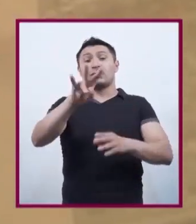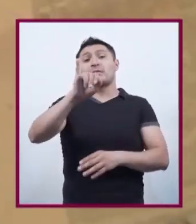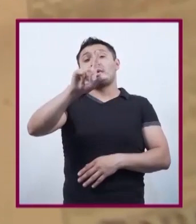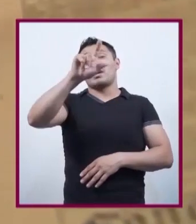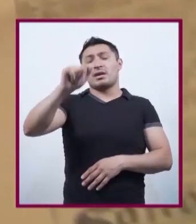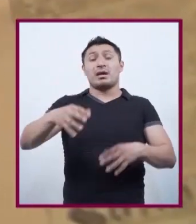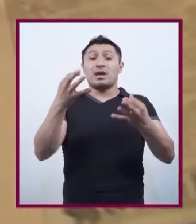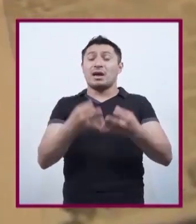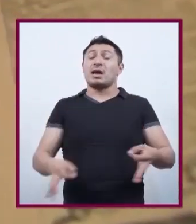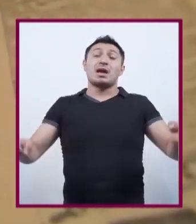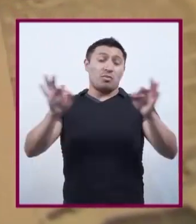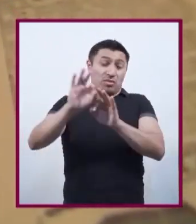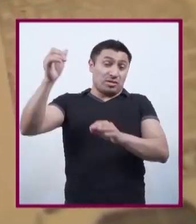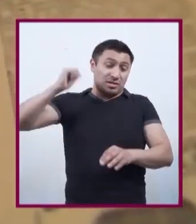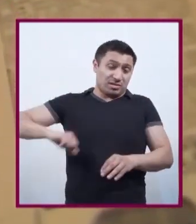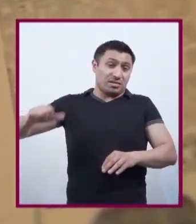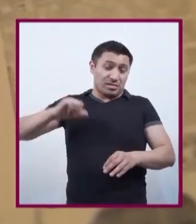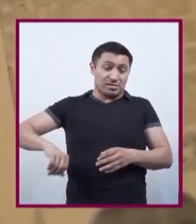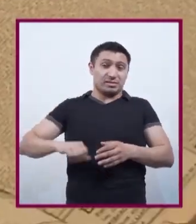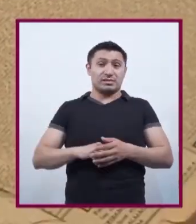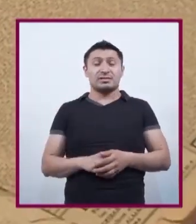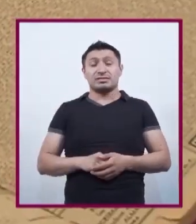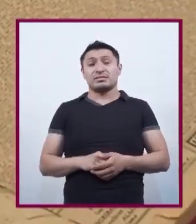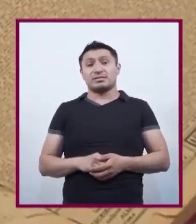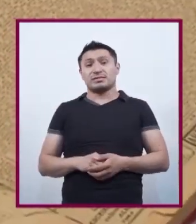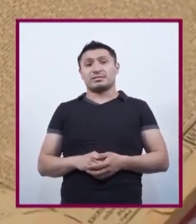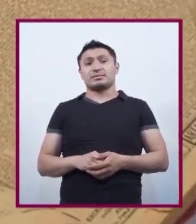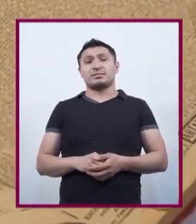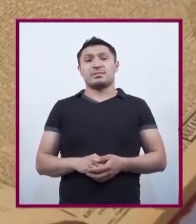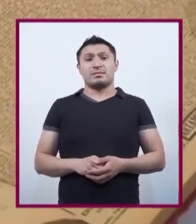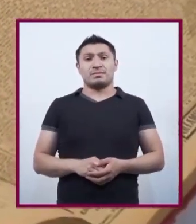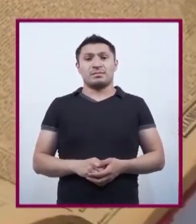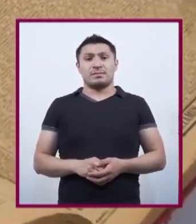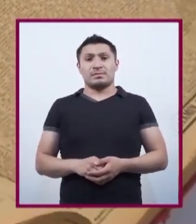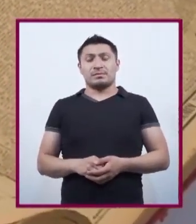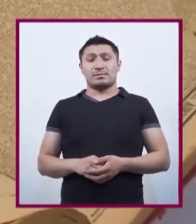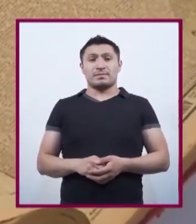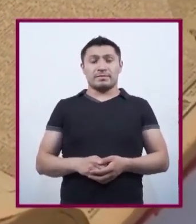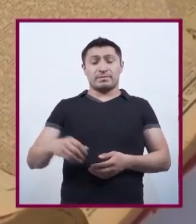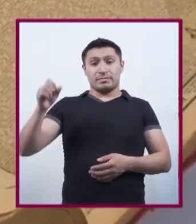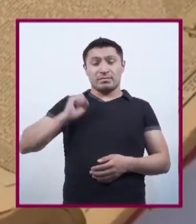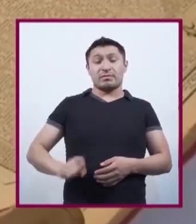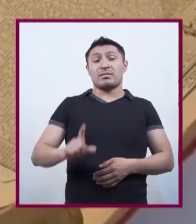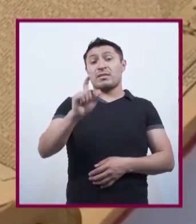con una imagen grande de Villa, el gran caudillo.